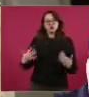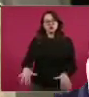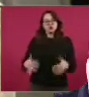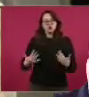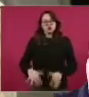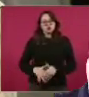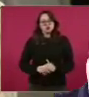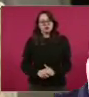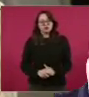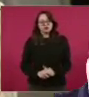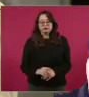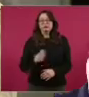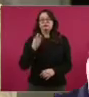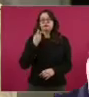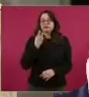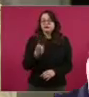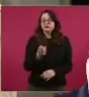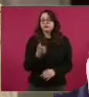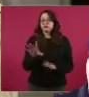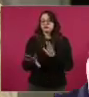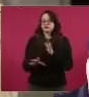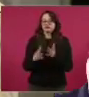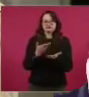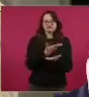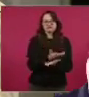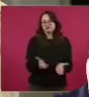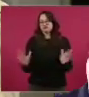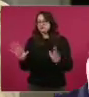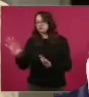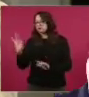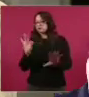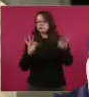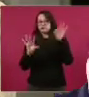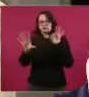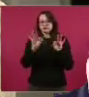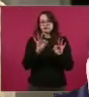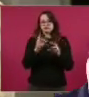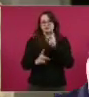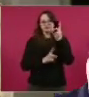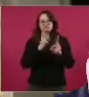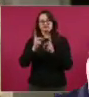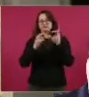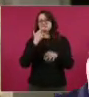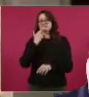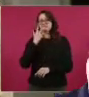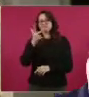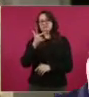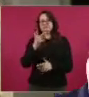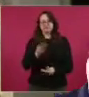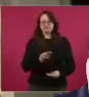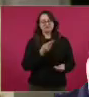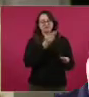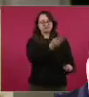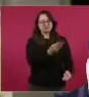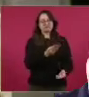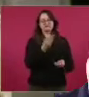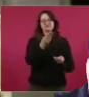este galardón como lo mejor y lo más consagrado que el deporte nacional tiene y